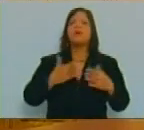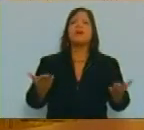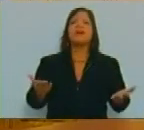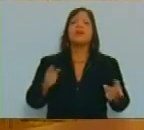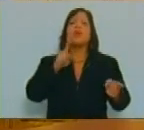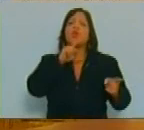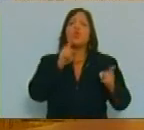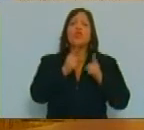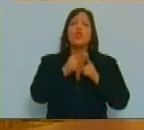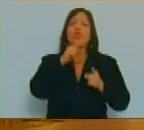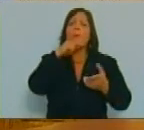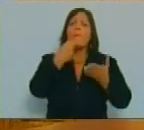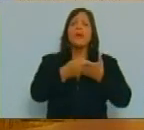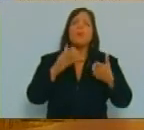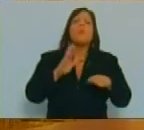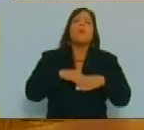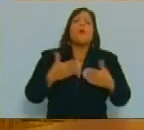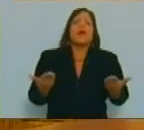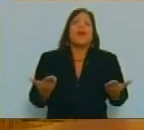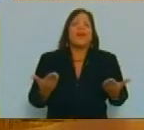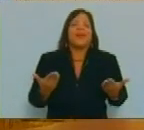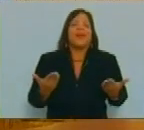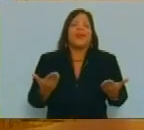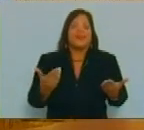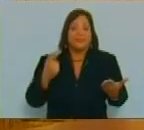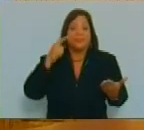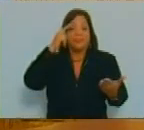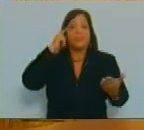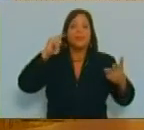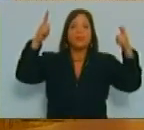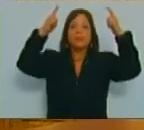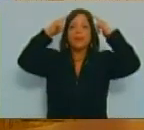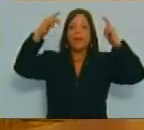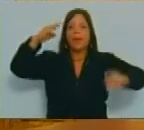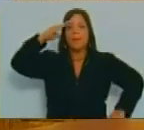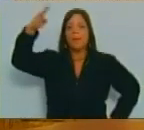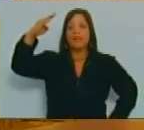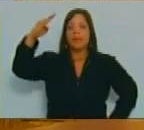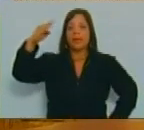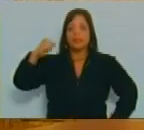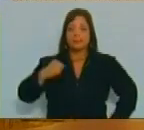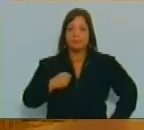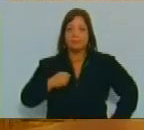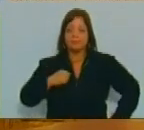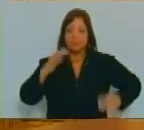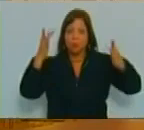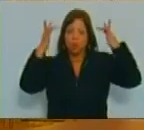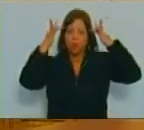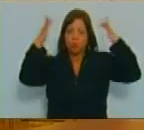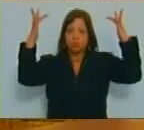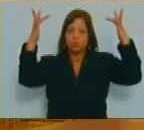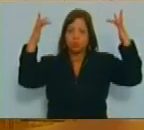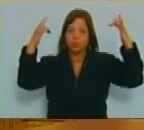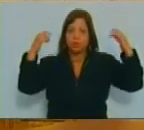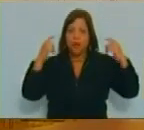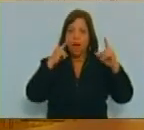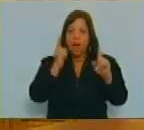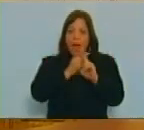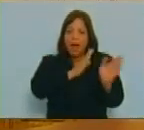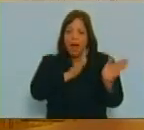porque el comandante hugo chávez era militar estratega y en las ordena operaciones